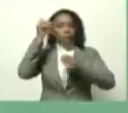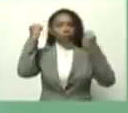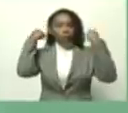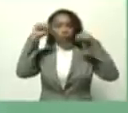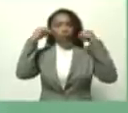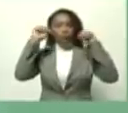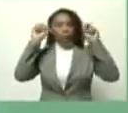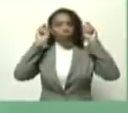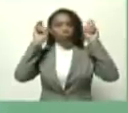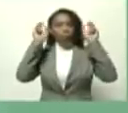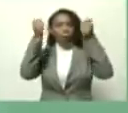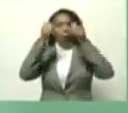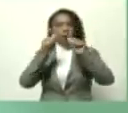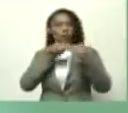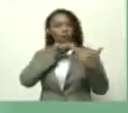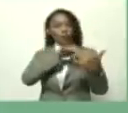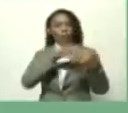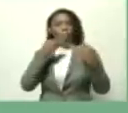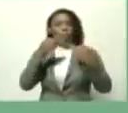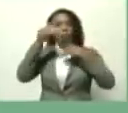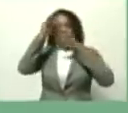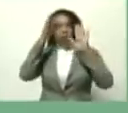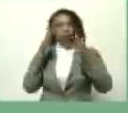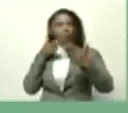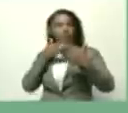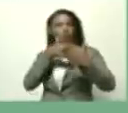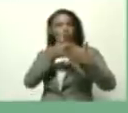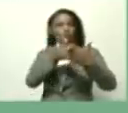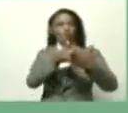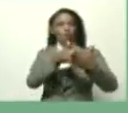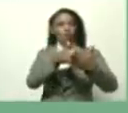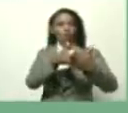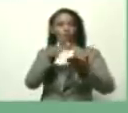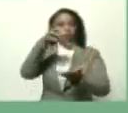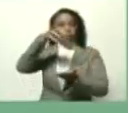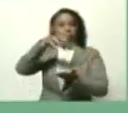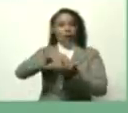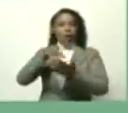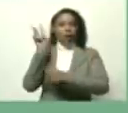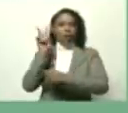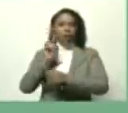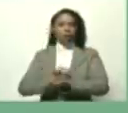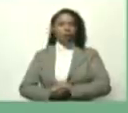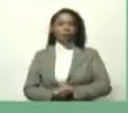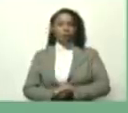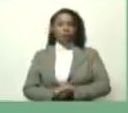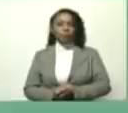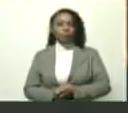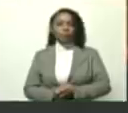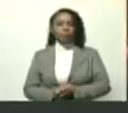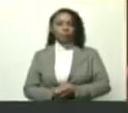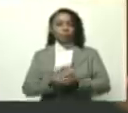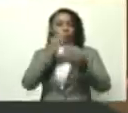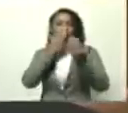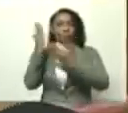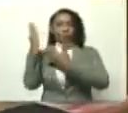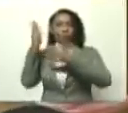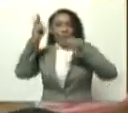el arte de la guerra para atentar en contra del Estado venezolano. Miren aquí el